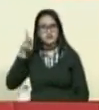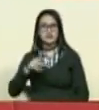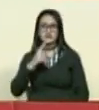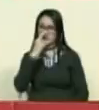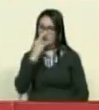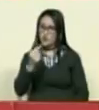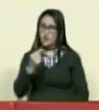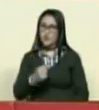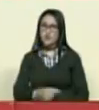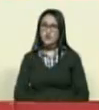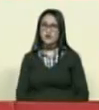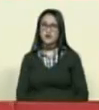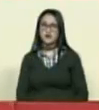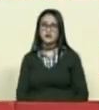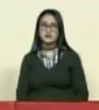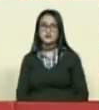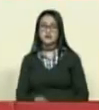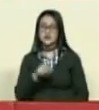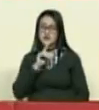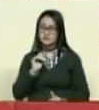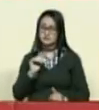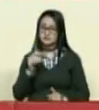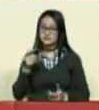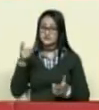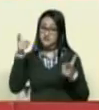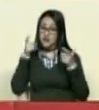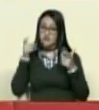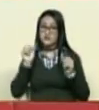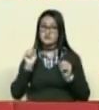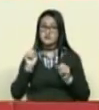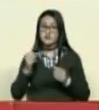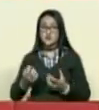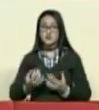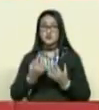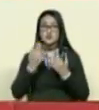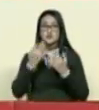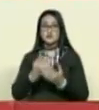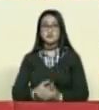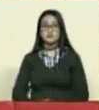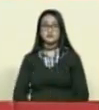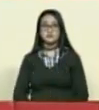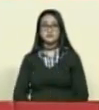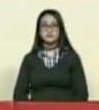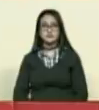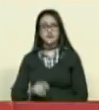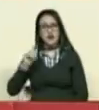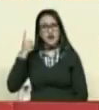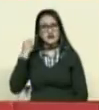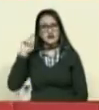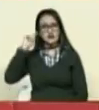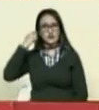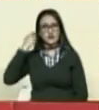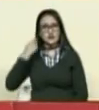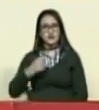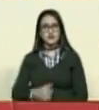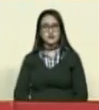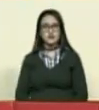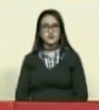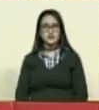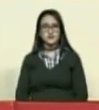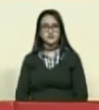Zamora, diseñado por el comandante Chávez, como recordábamos ayer y antes de